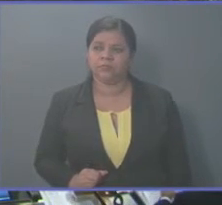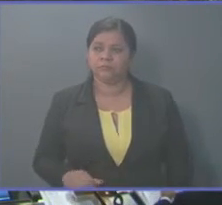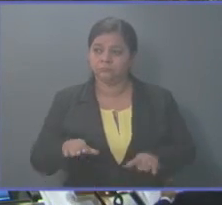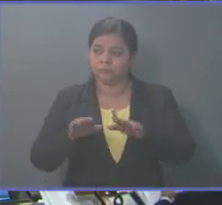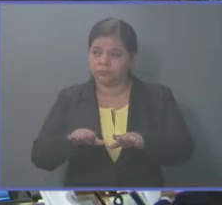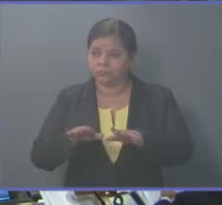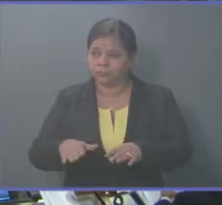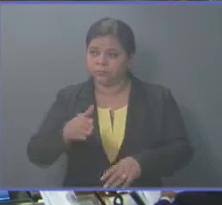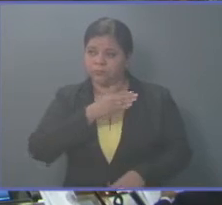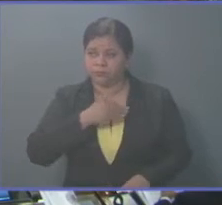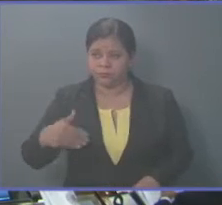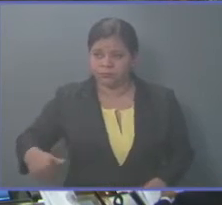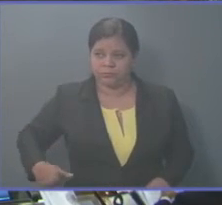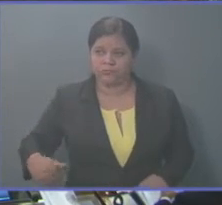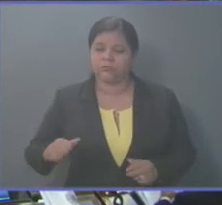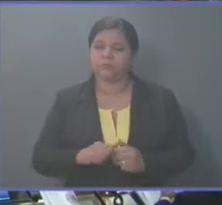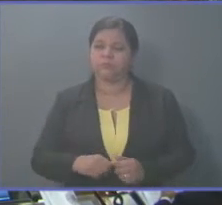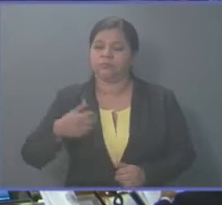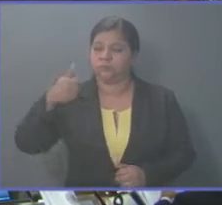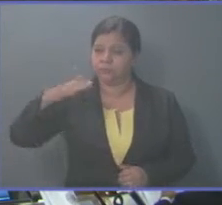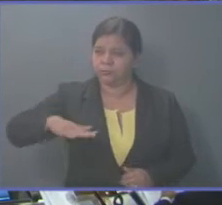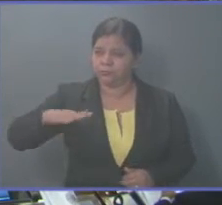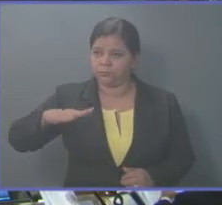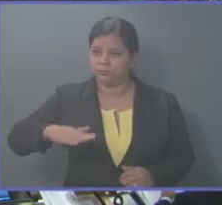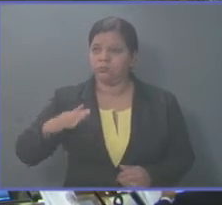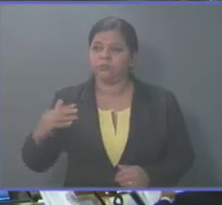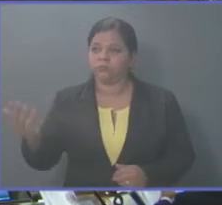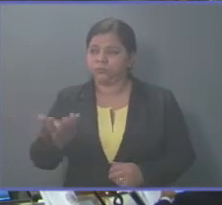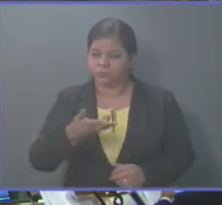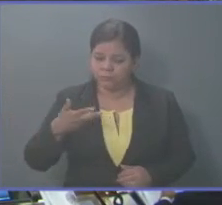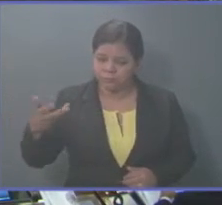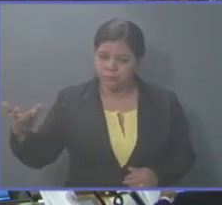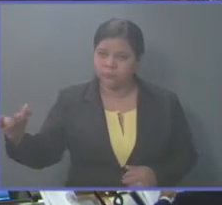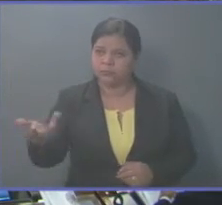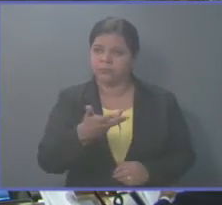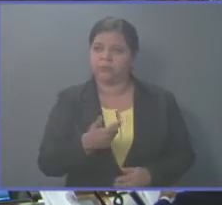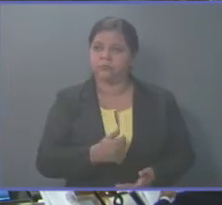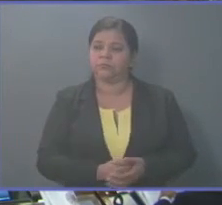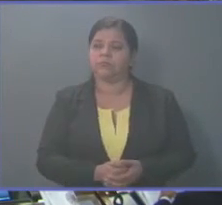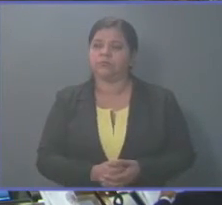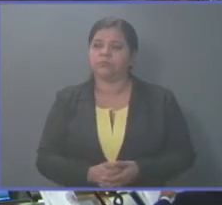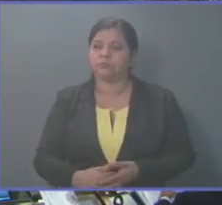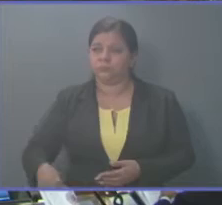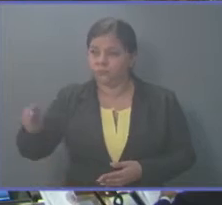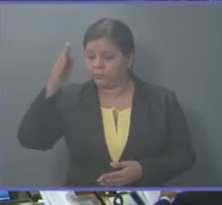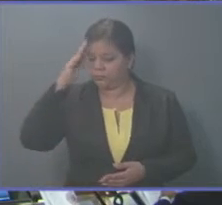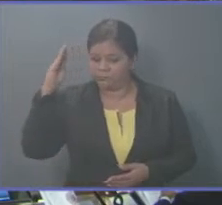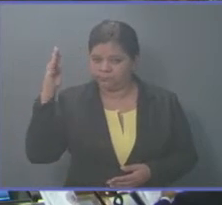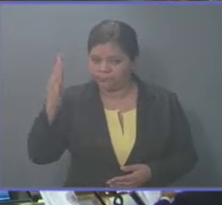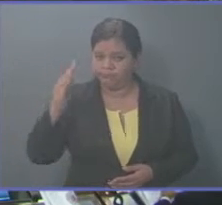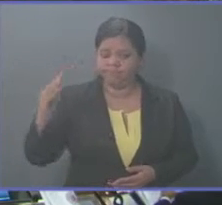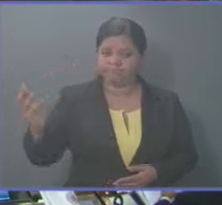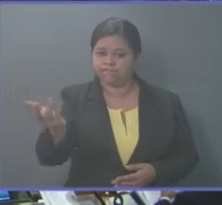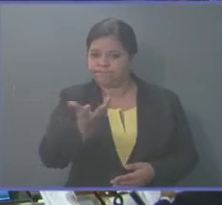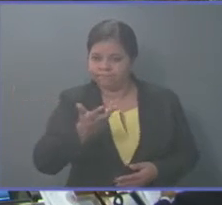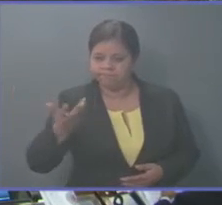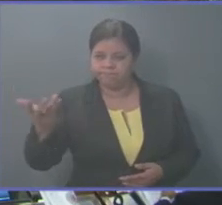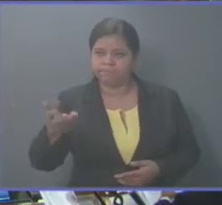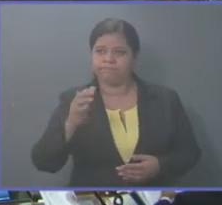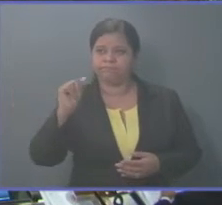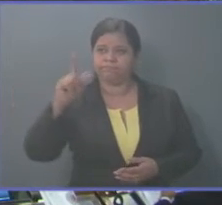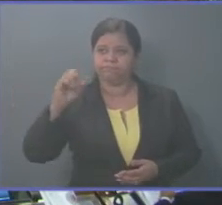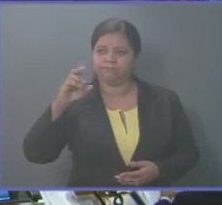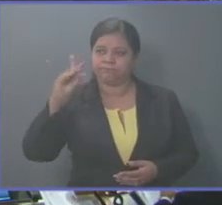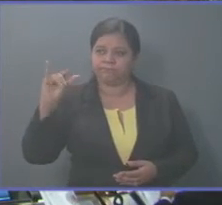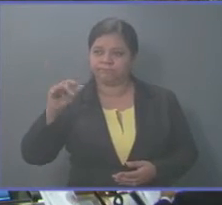Gracias, presidente. Muy buenas tardes a todas y todos. Un saludo muy especial para Alejandro